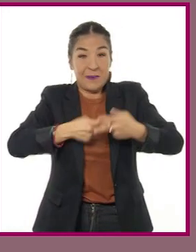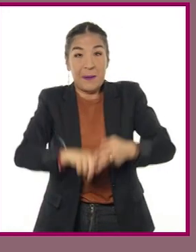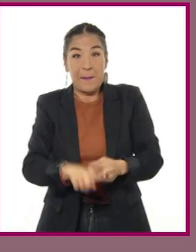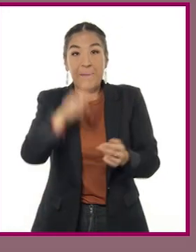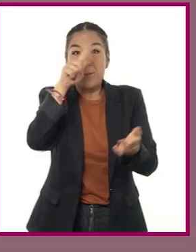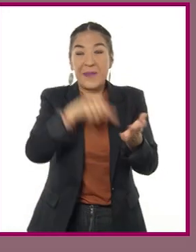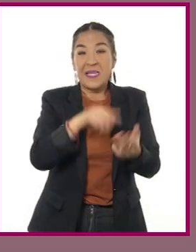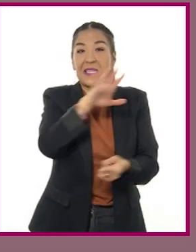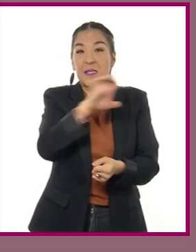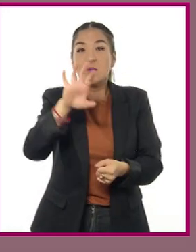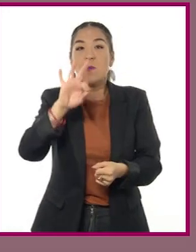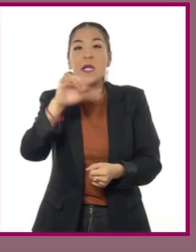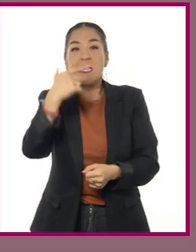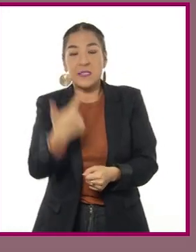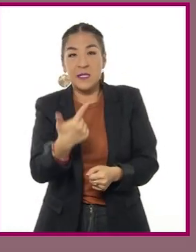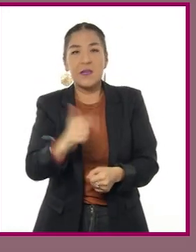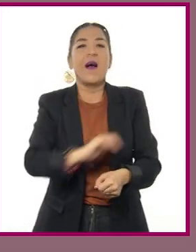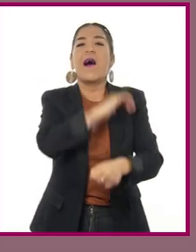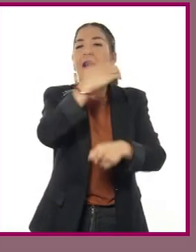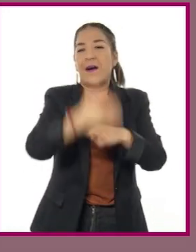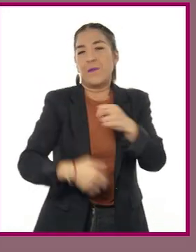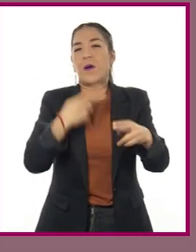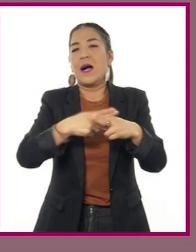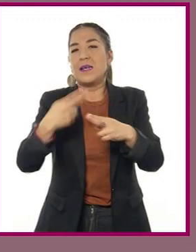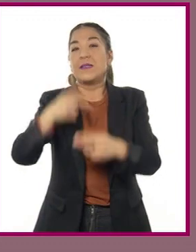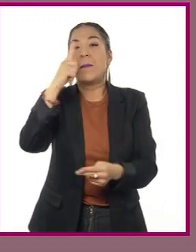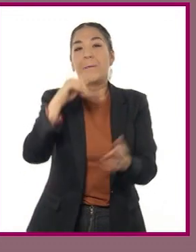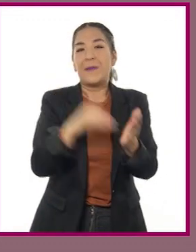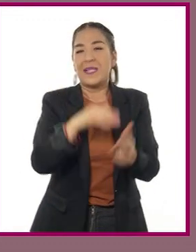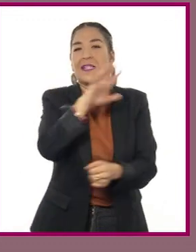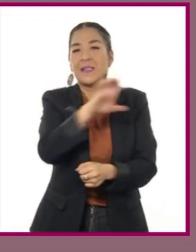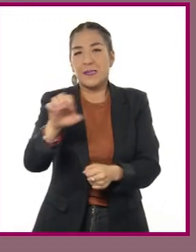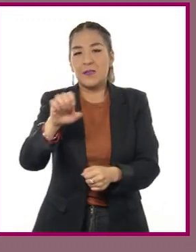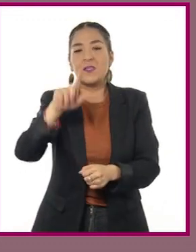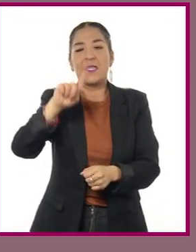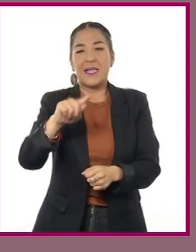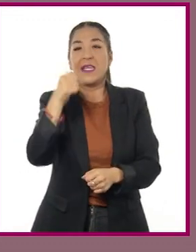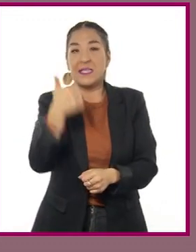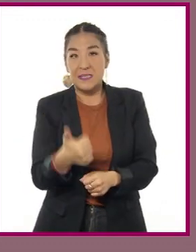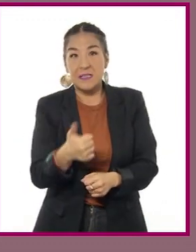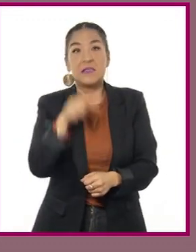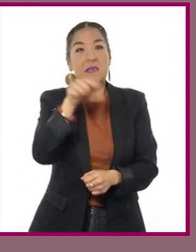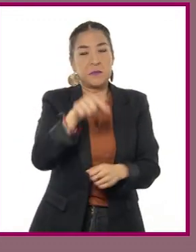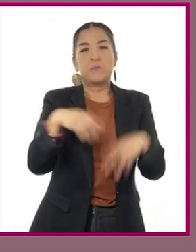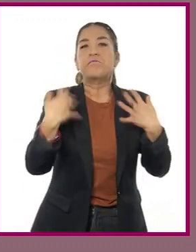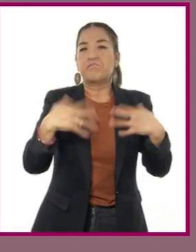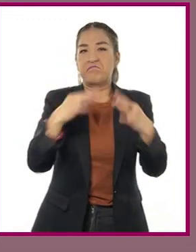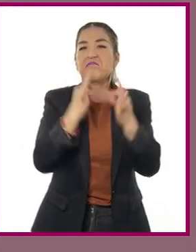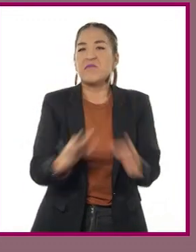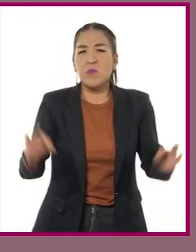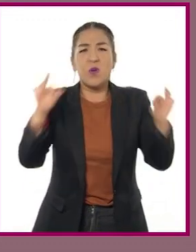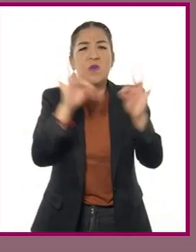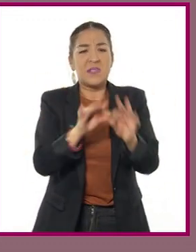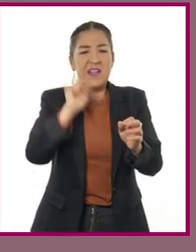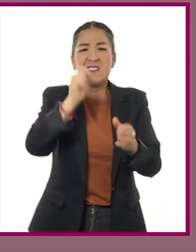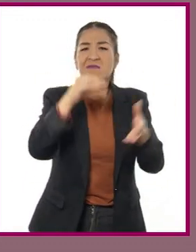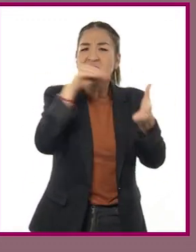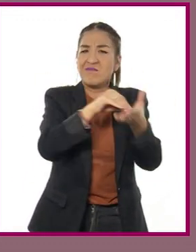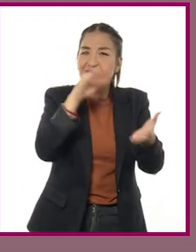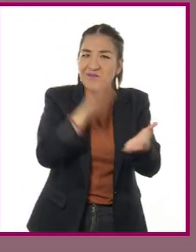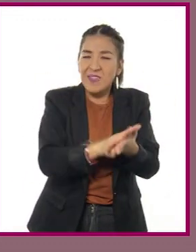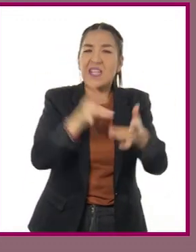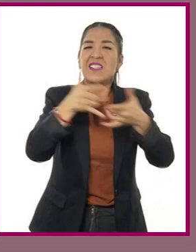y concluyeron en 1576. Es sin duda uno de los documentos en el que se plasma gran parte de